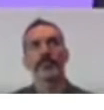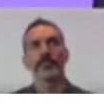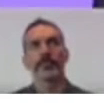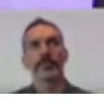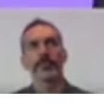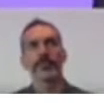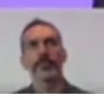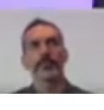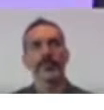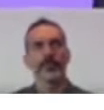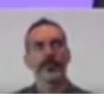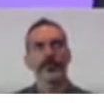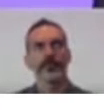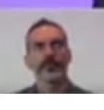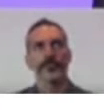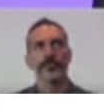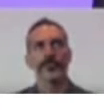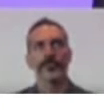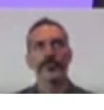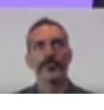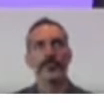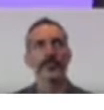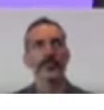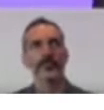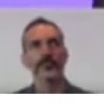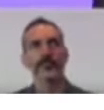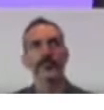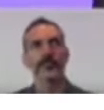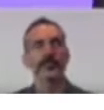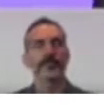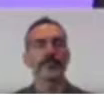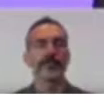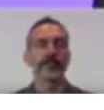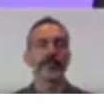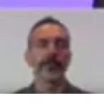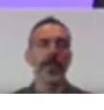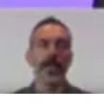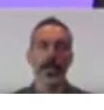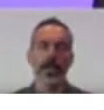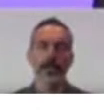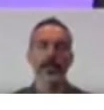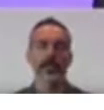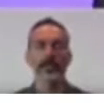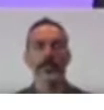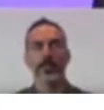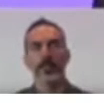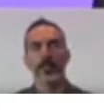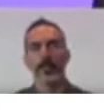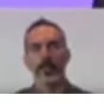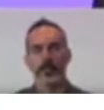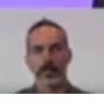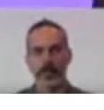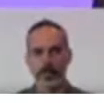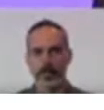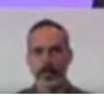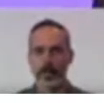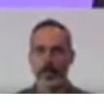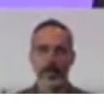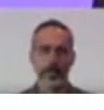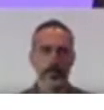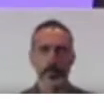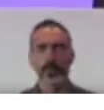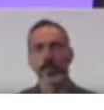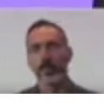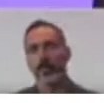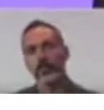no, es el tuyo. Pues bien, gracias al diálogo entre ambos y gracias también al